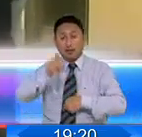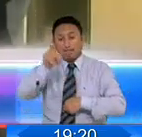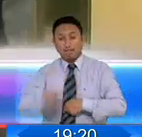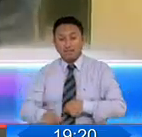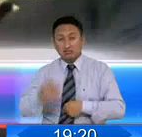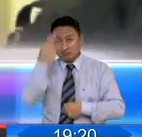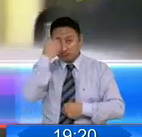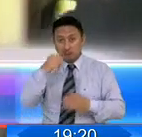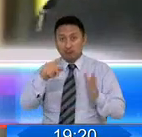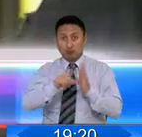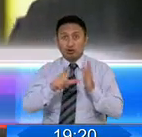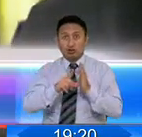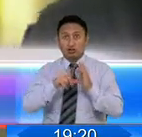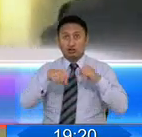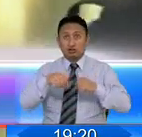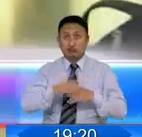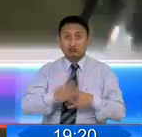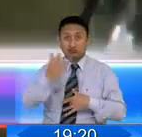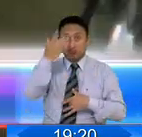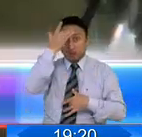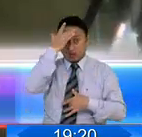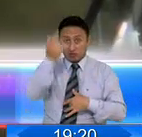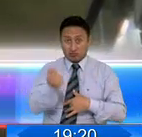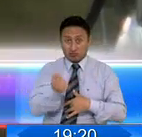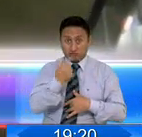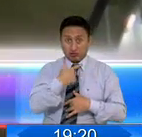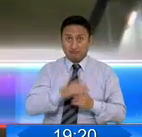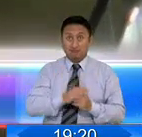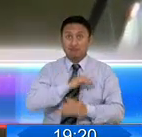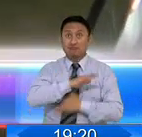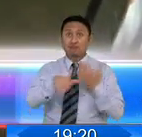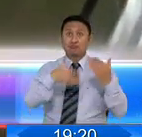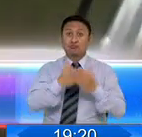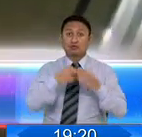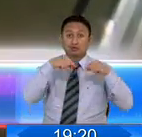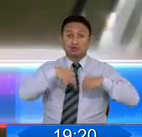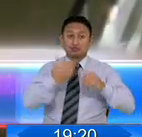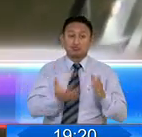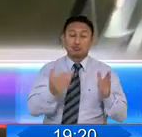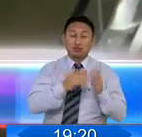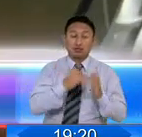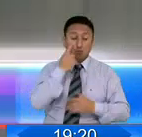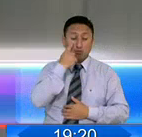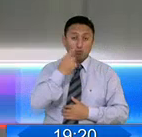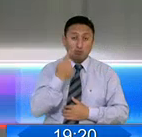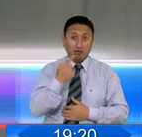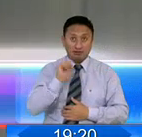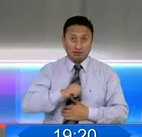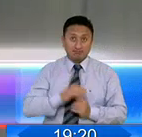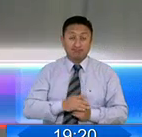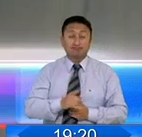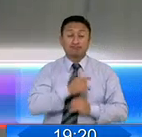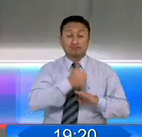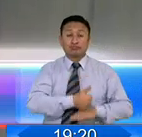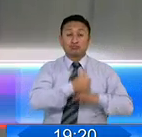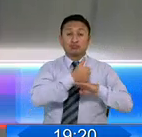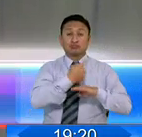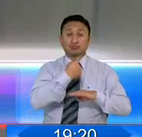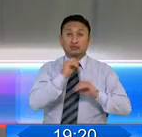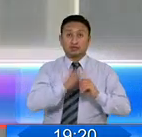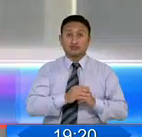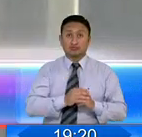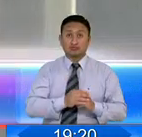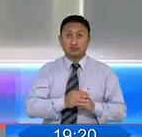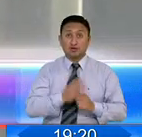hoteles donde se alojaban dio positivo. Es por eso que todos fueron sometidos a test masivos para, según dicen las autoridades, evitar un